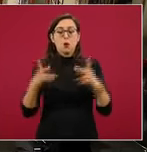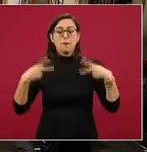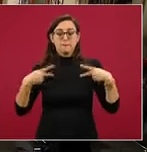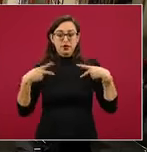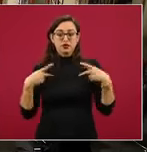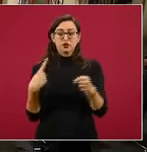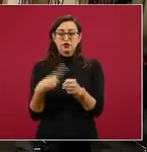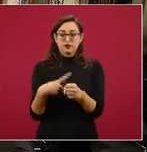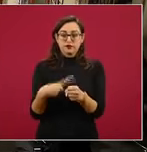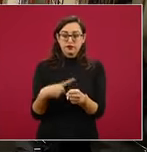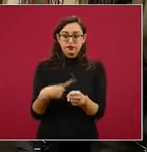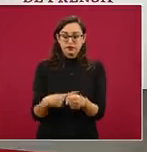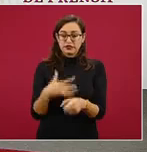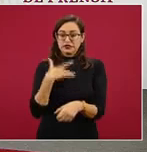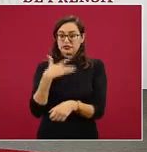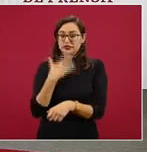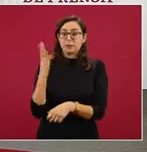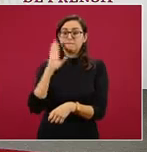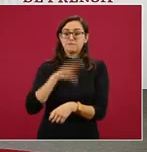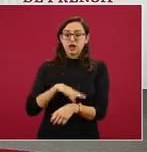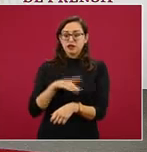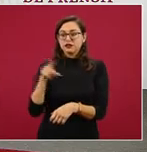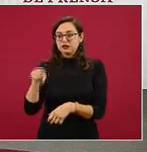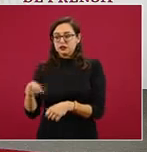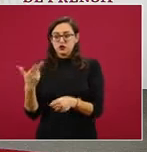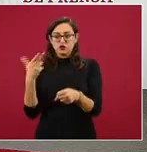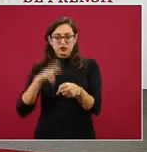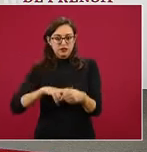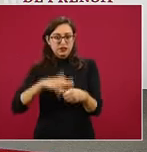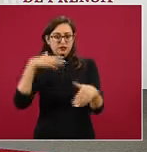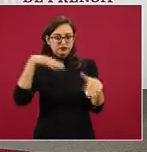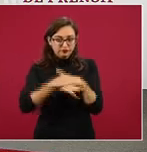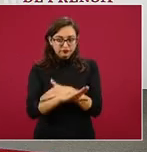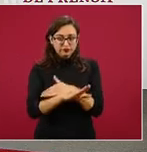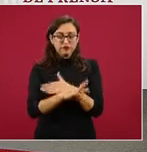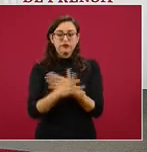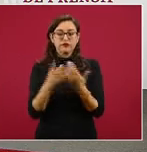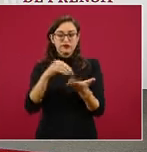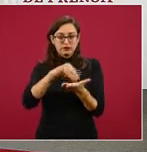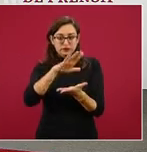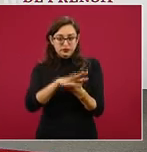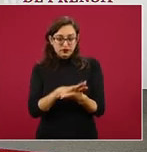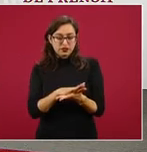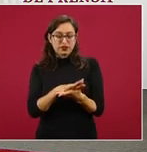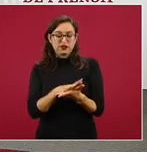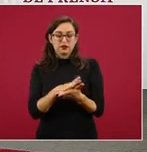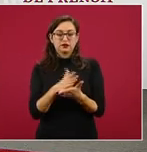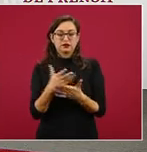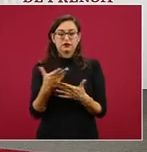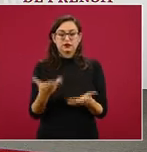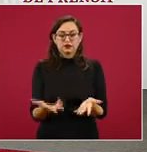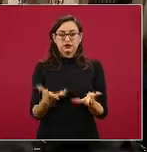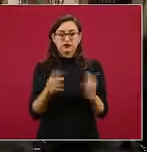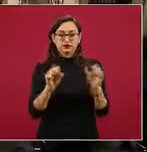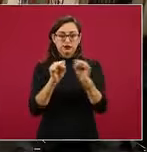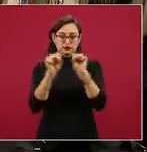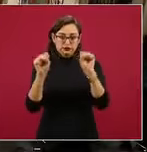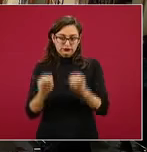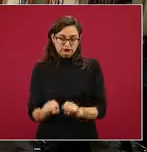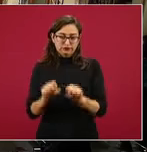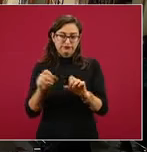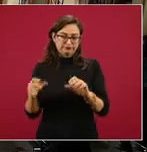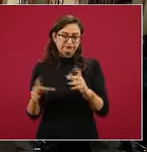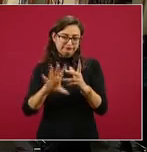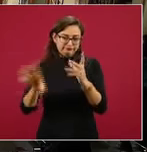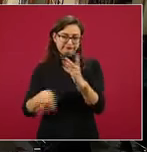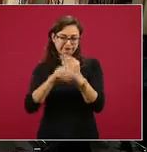pacientes que tienen síntomas en buscar atención y en registrarse por lo tanto en nuestro sistema.